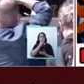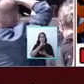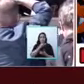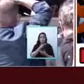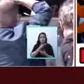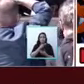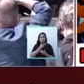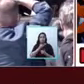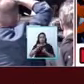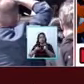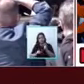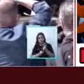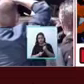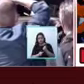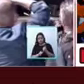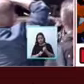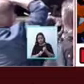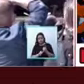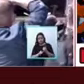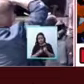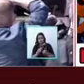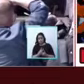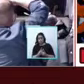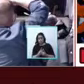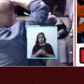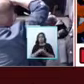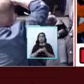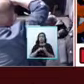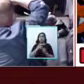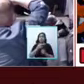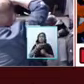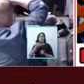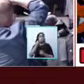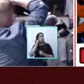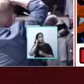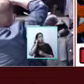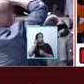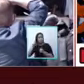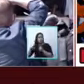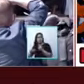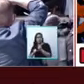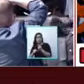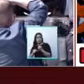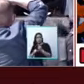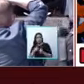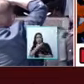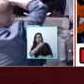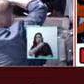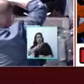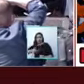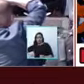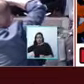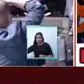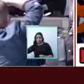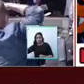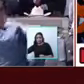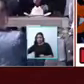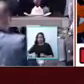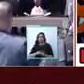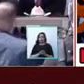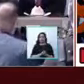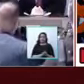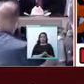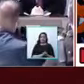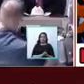Ya tenemos... Disculpa. Sí. Hasta allí lo manifestado por el profesor Jaime Rodríguez, y será un tema de educación la situación de la